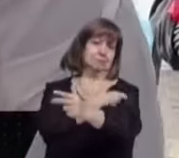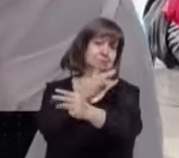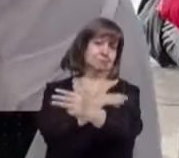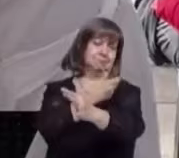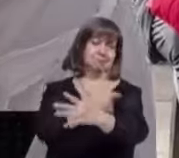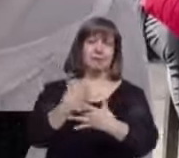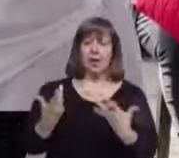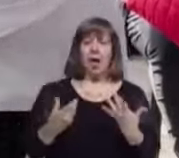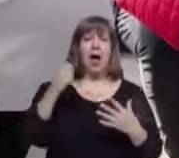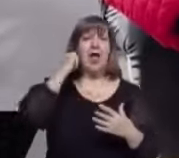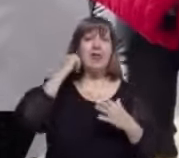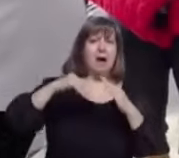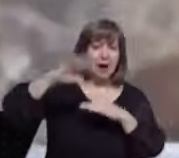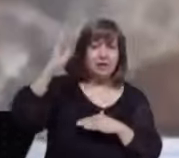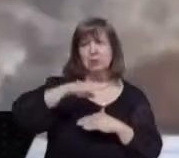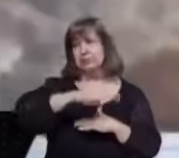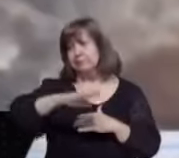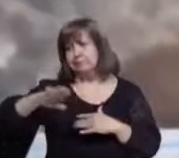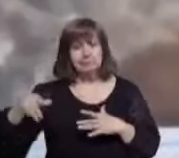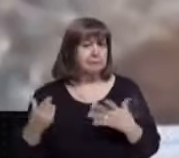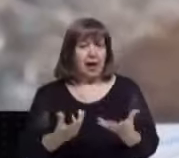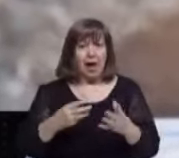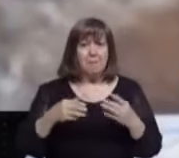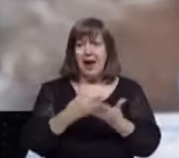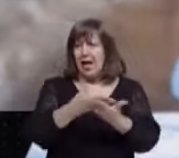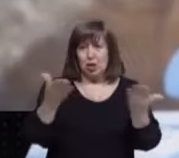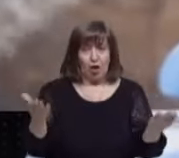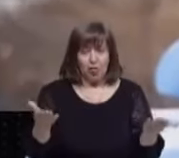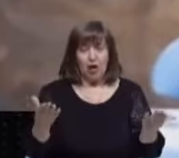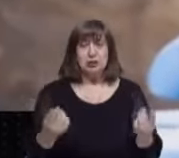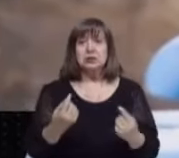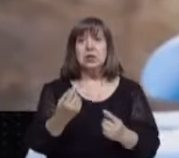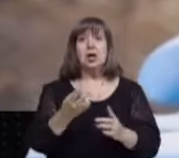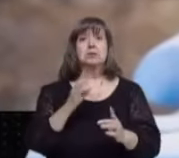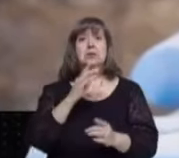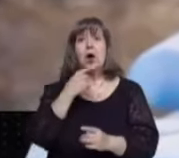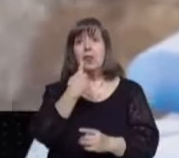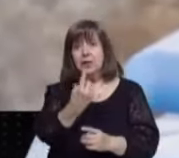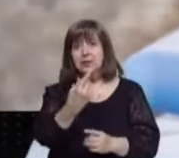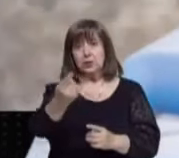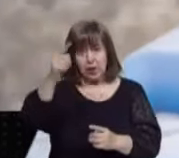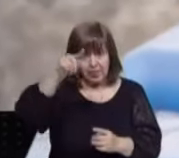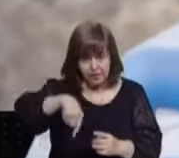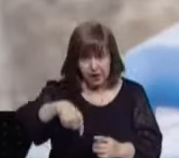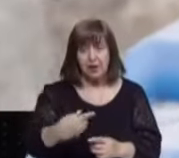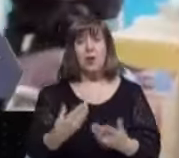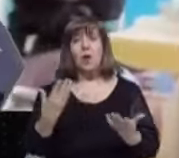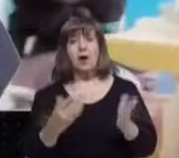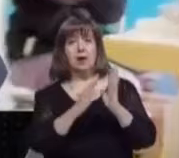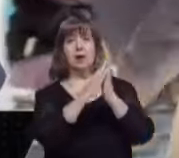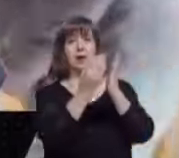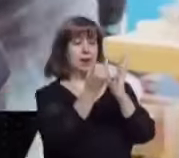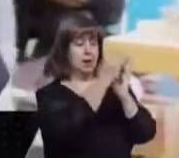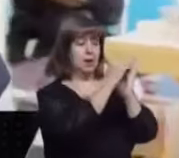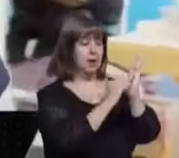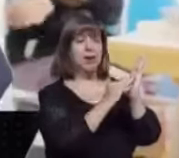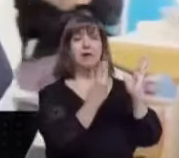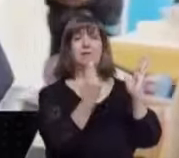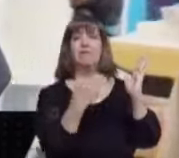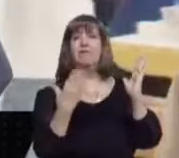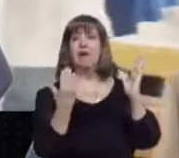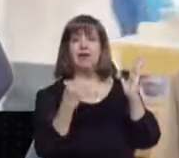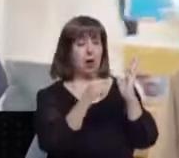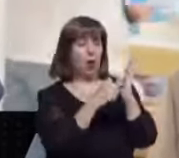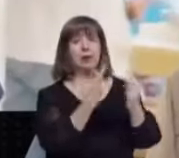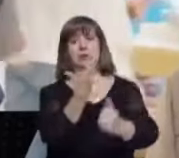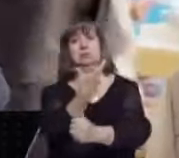hay vacunas para todas las etapas de la vida. Seguramente hay una vacuna para cada uno de los que nos está escuchando, viendo, que lo está esperando. Hay vacunas disponibles en todos